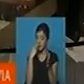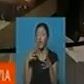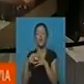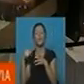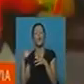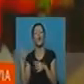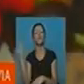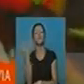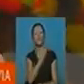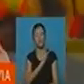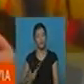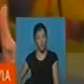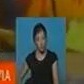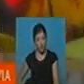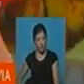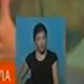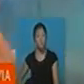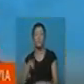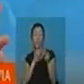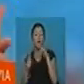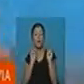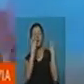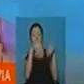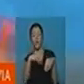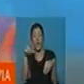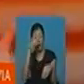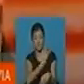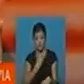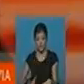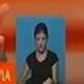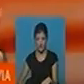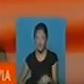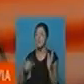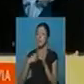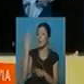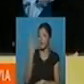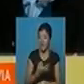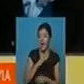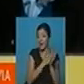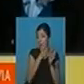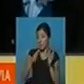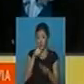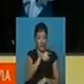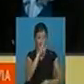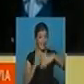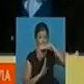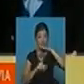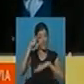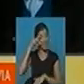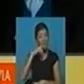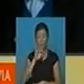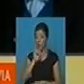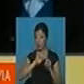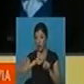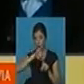para descalificar a Evo Morales, pero en realidad lo que hay es un proceso donde el líder claramente es él y no otro.